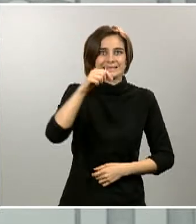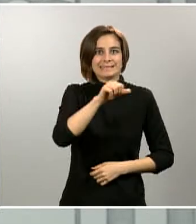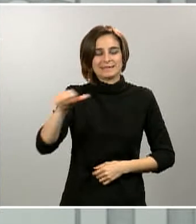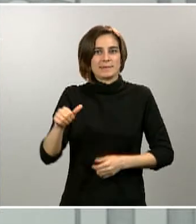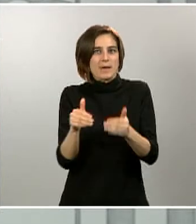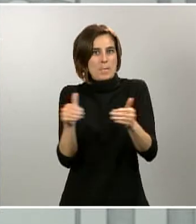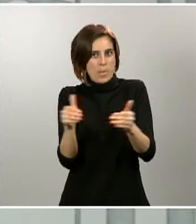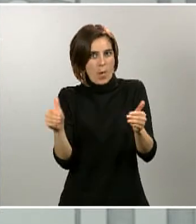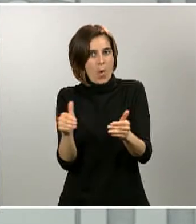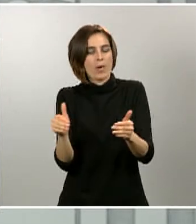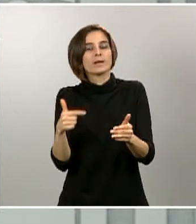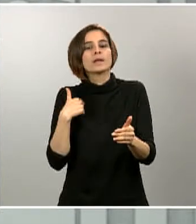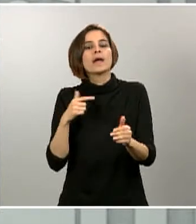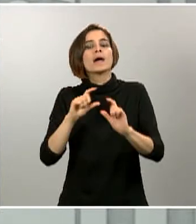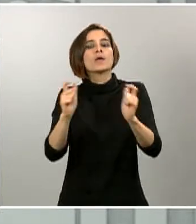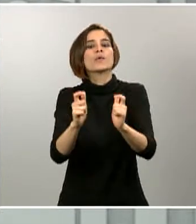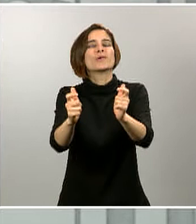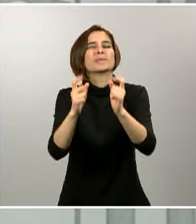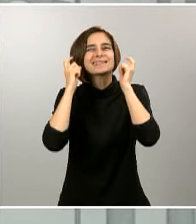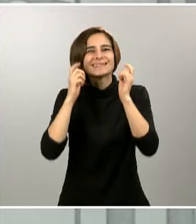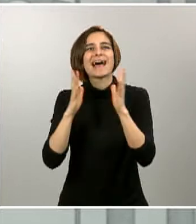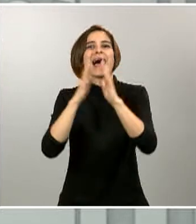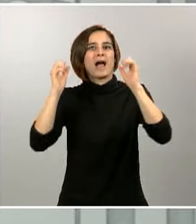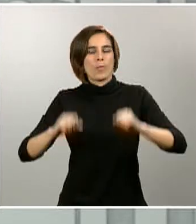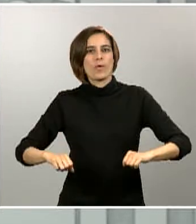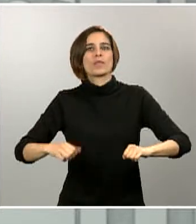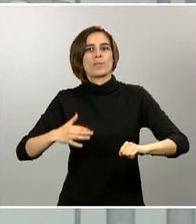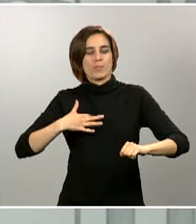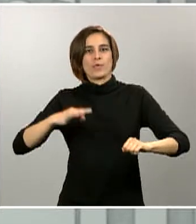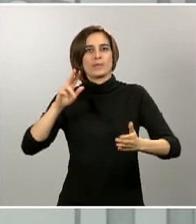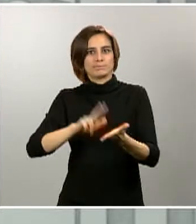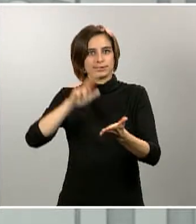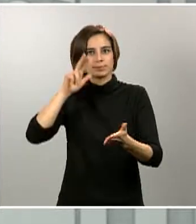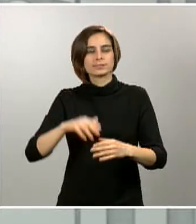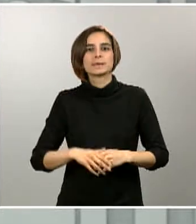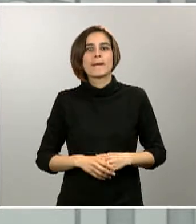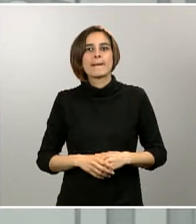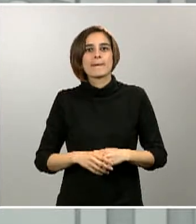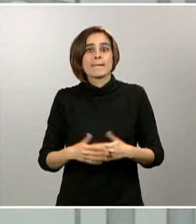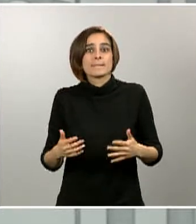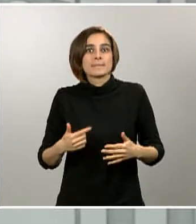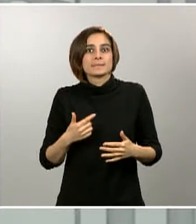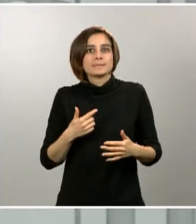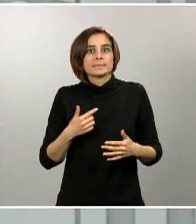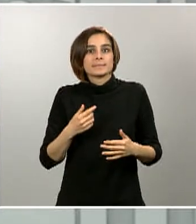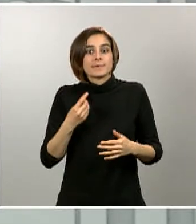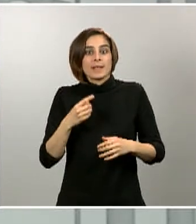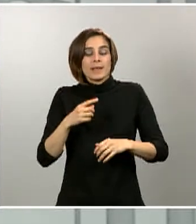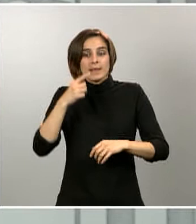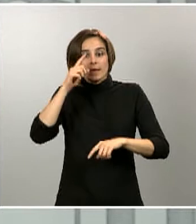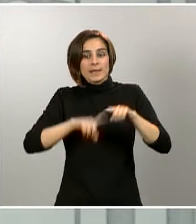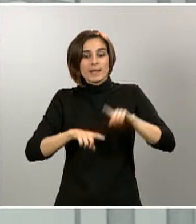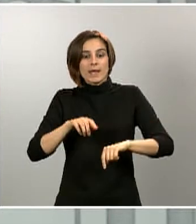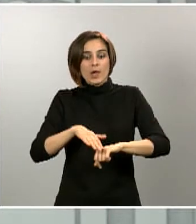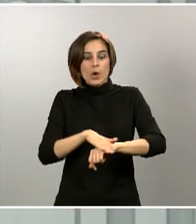oportunidad de llegar a este acuerdo, los elementos que a juicio del Gobierno pueden contener, y escuchando a aquellos que los